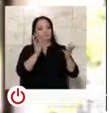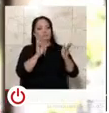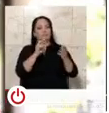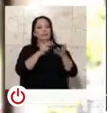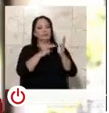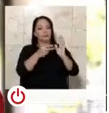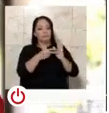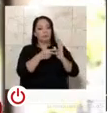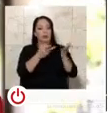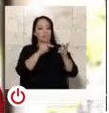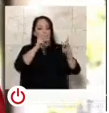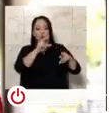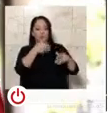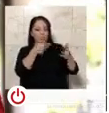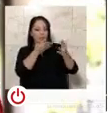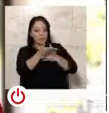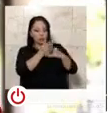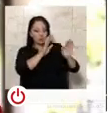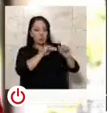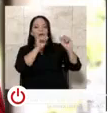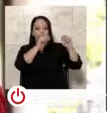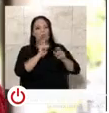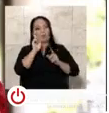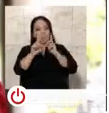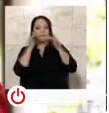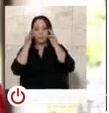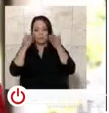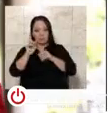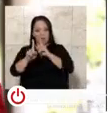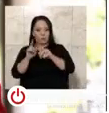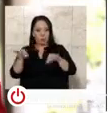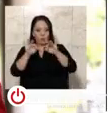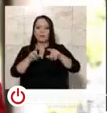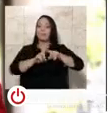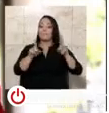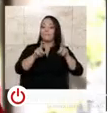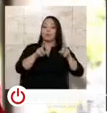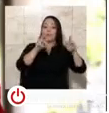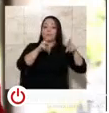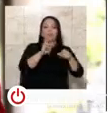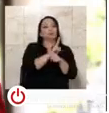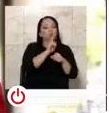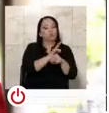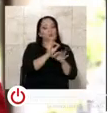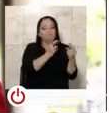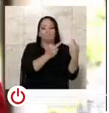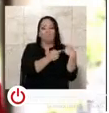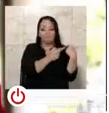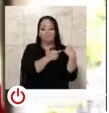a reservar, pero aquí lo importante es que las personas utilicen esto responsablemente y